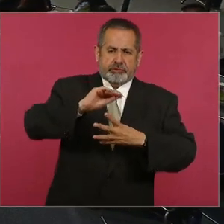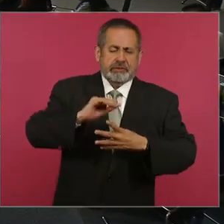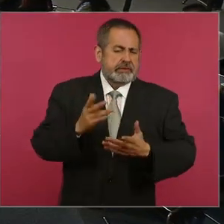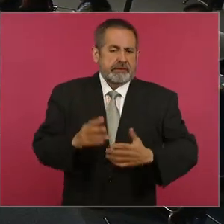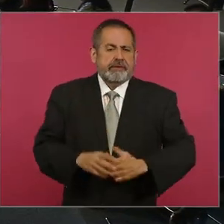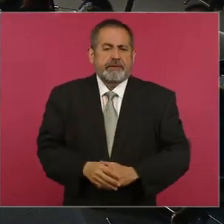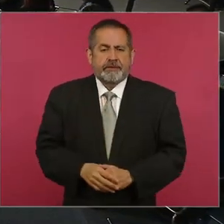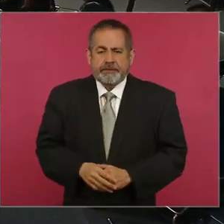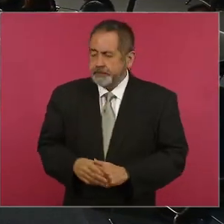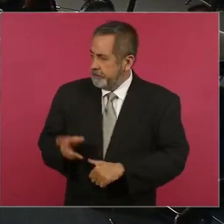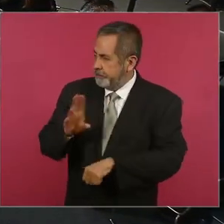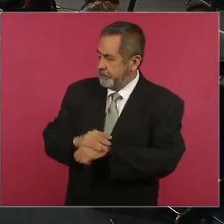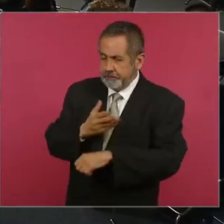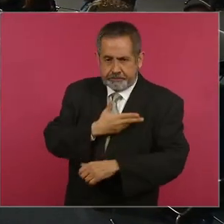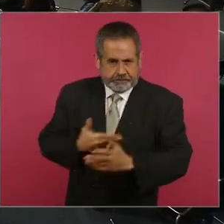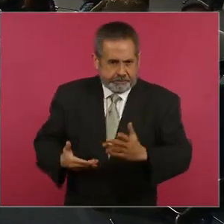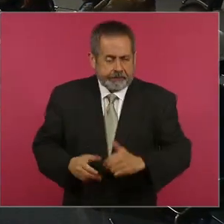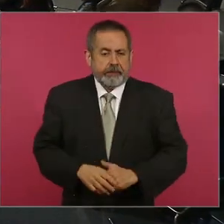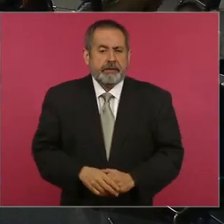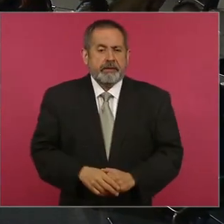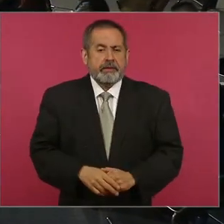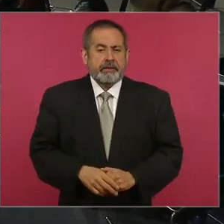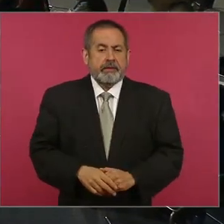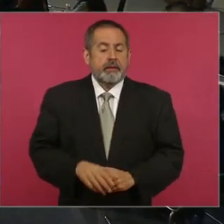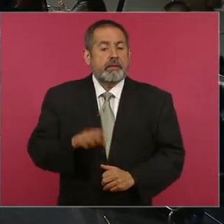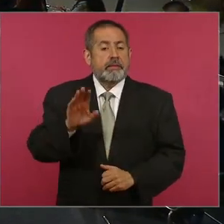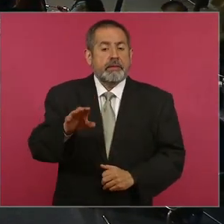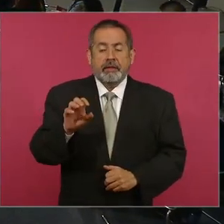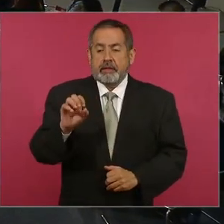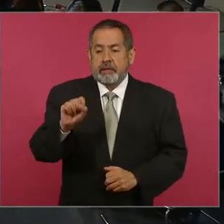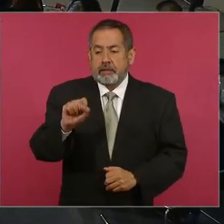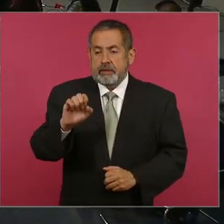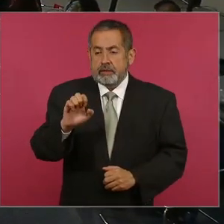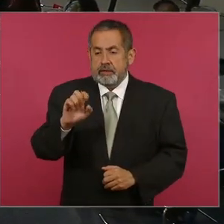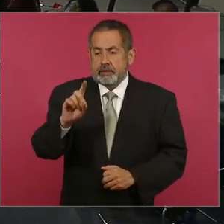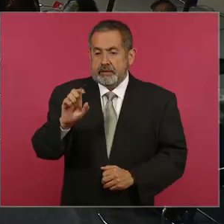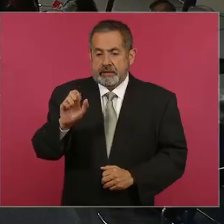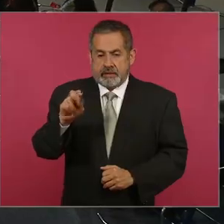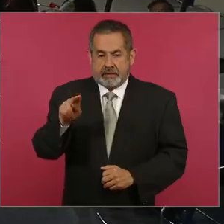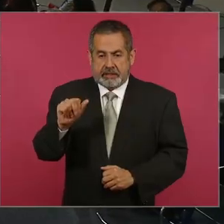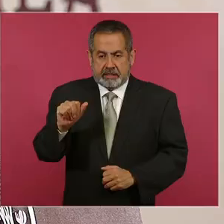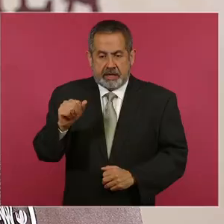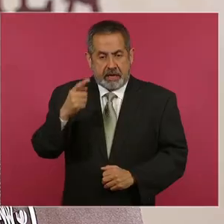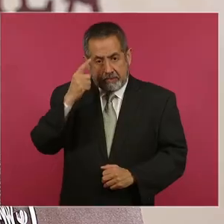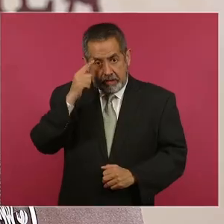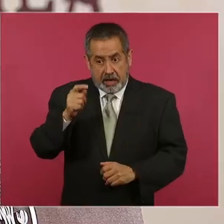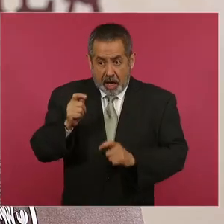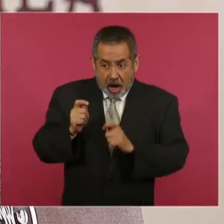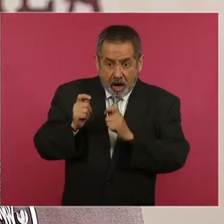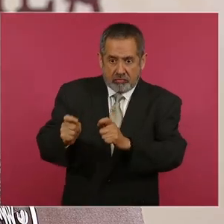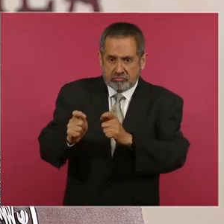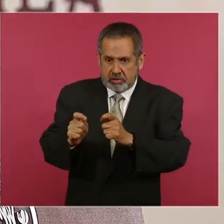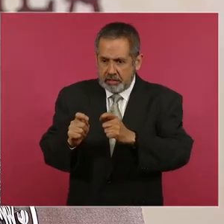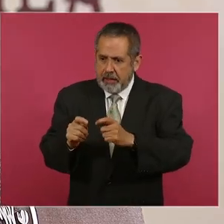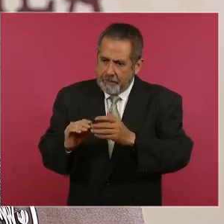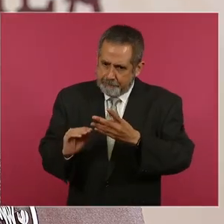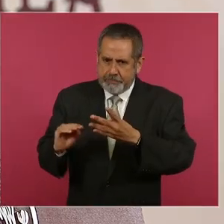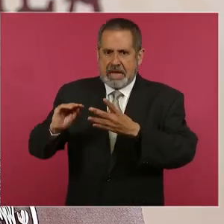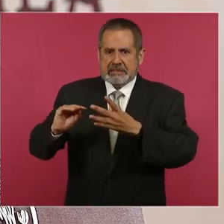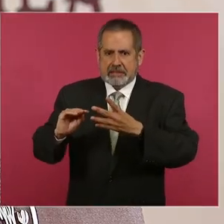Con su permiso. Bien, la Secretaría de la Defensa Nacional, para la obtención de los ascensos